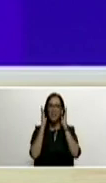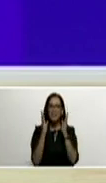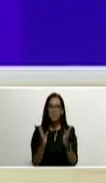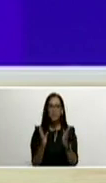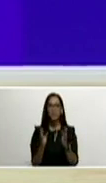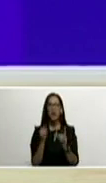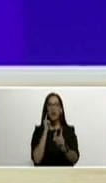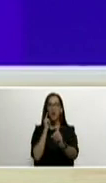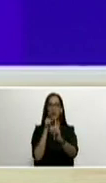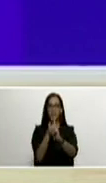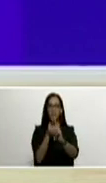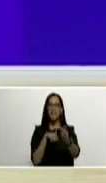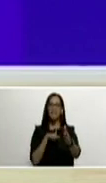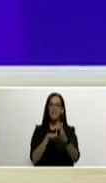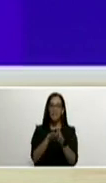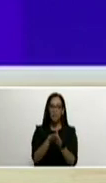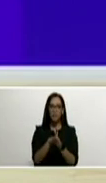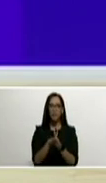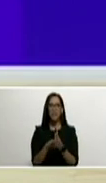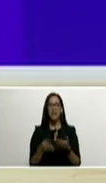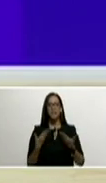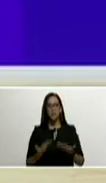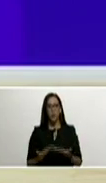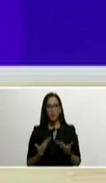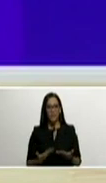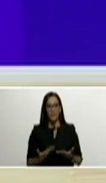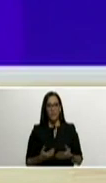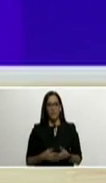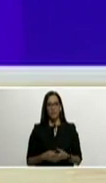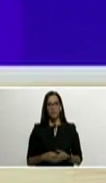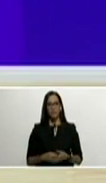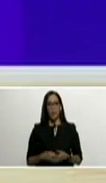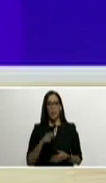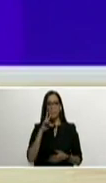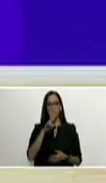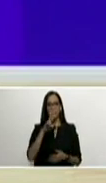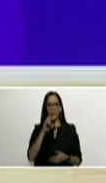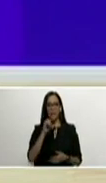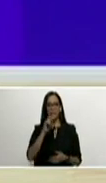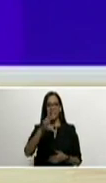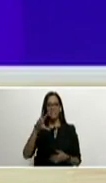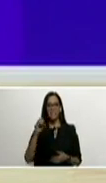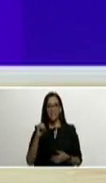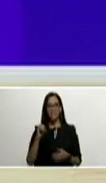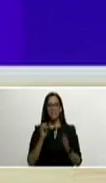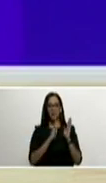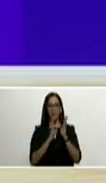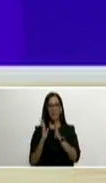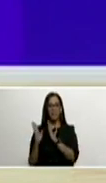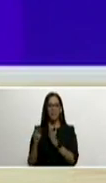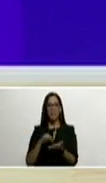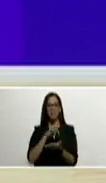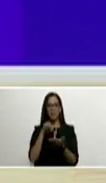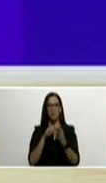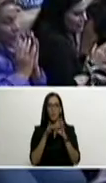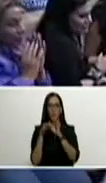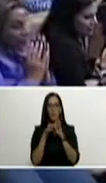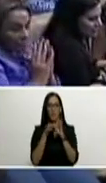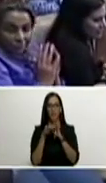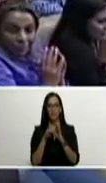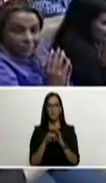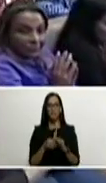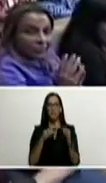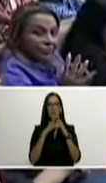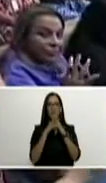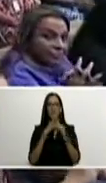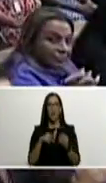los objetivos del desarrollo sostenible 2030 de la Organización de Naciones Unidas.